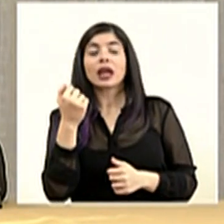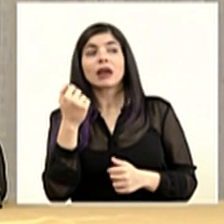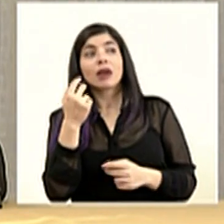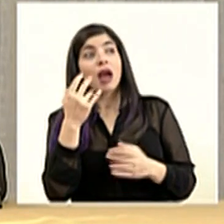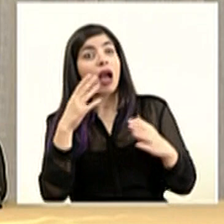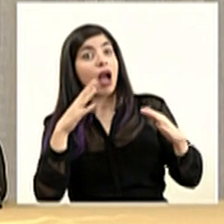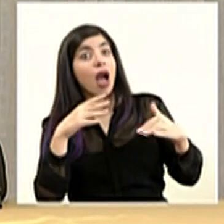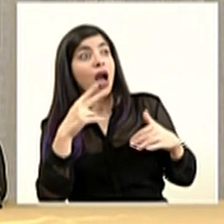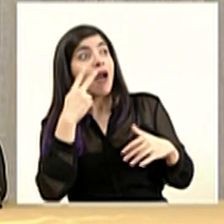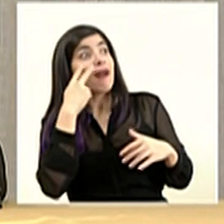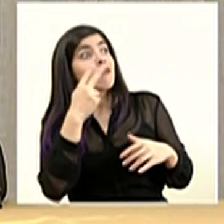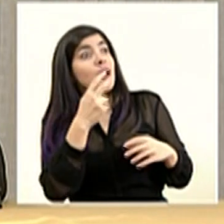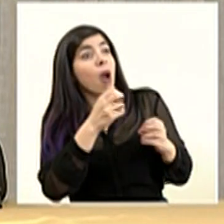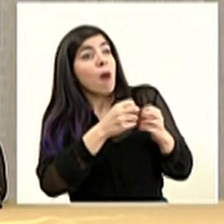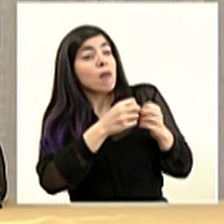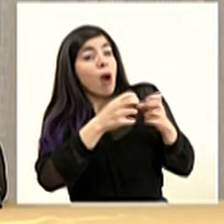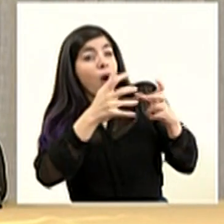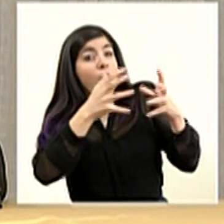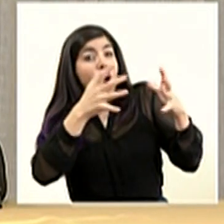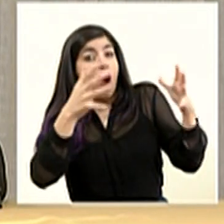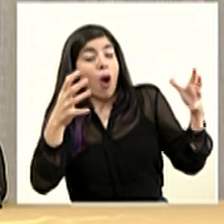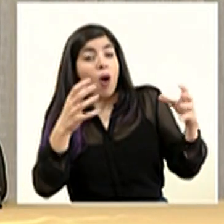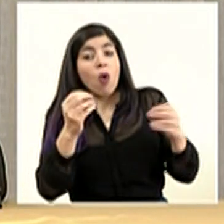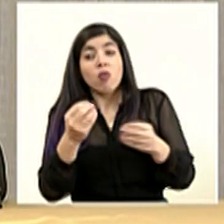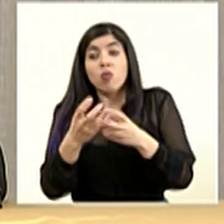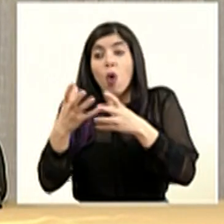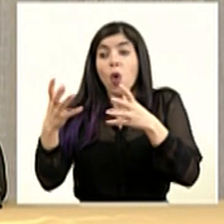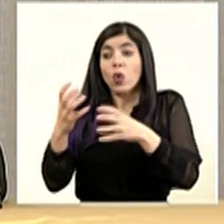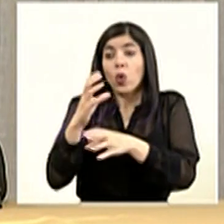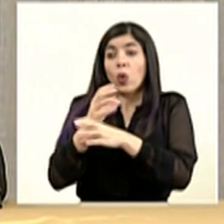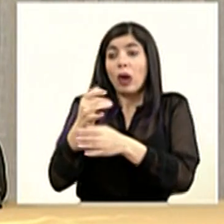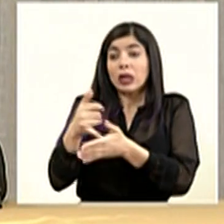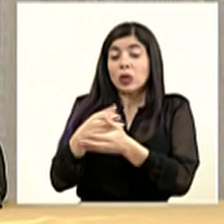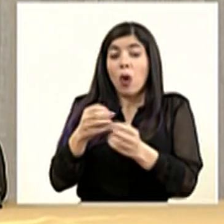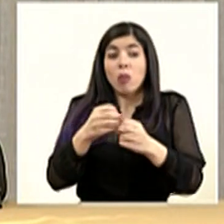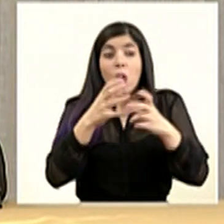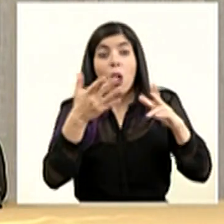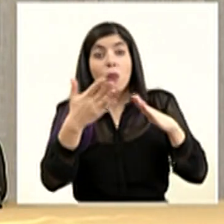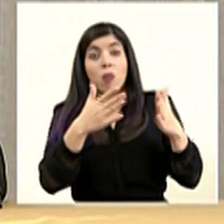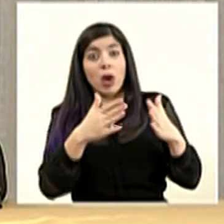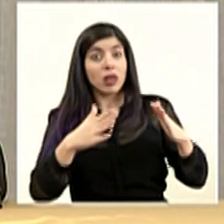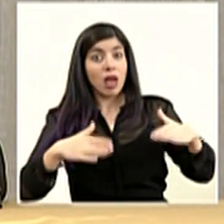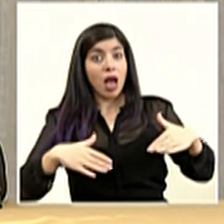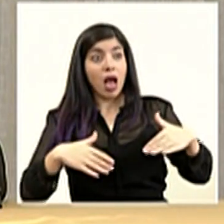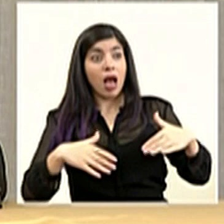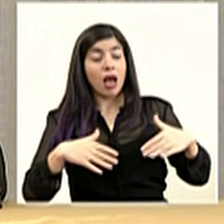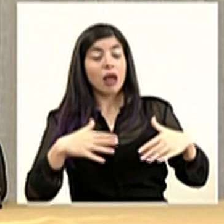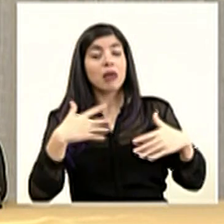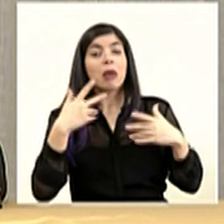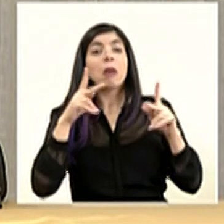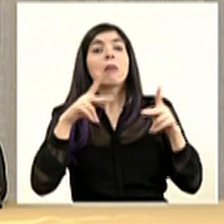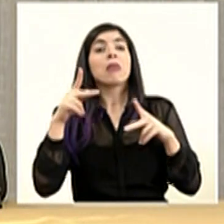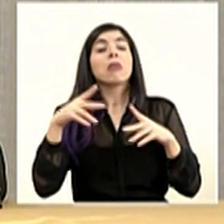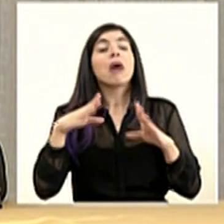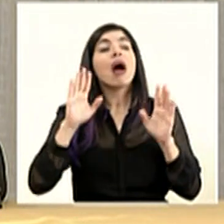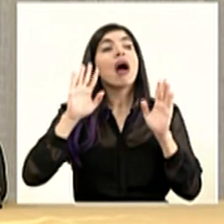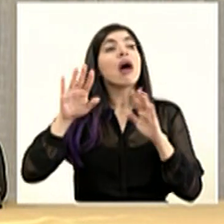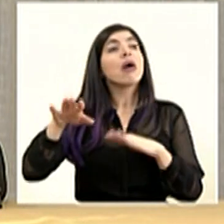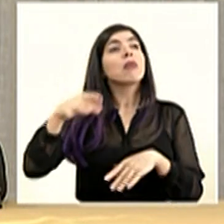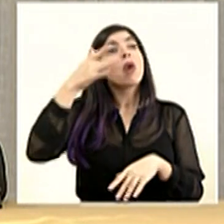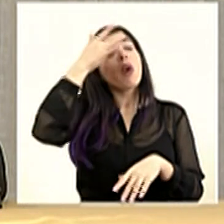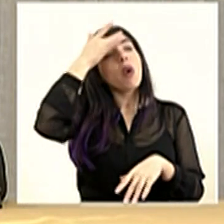una situación de un aumento de casos en unidades de cuidados intensivos o de fallecimientos, que se nos pueda de repente olvidar